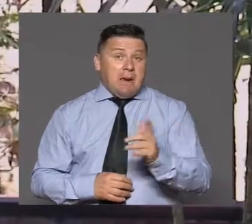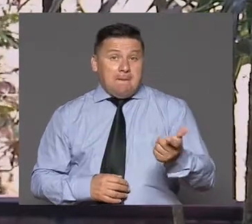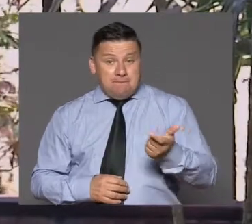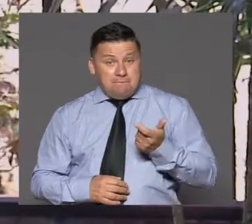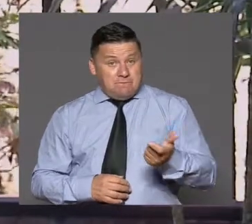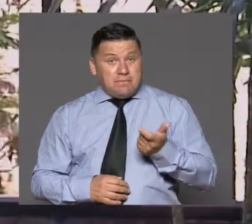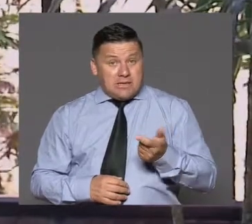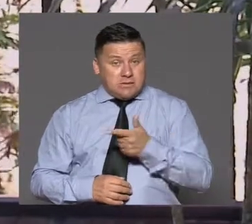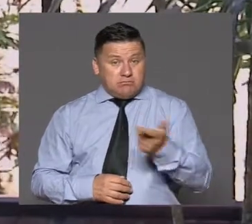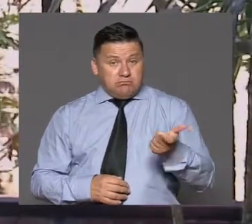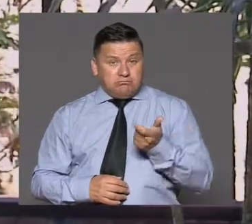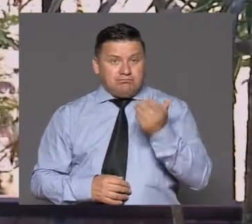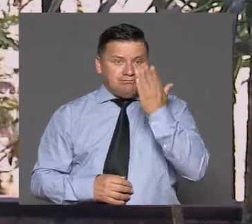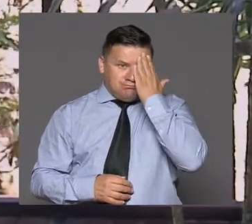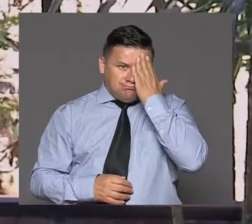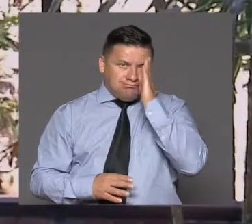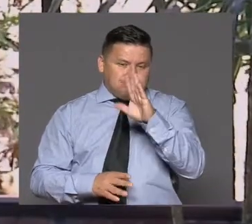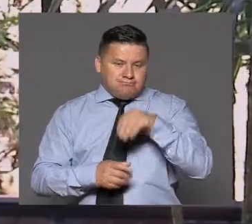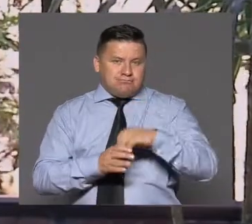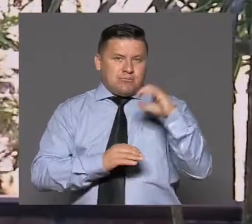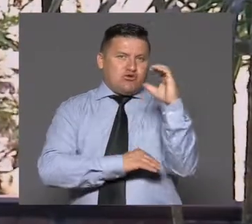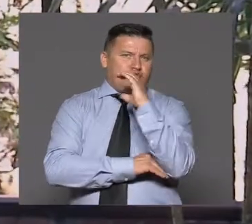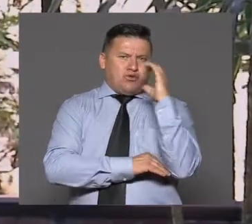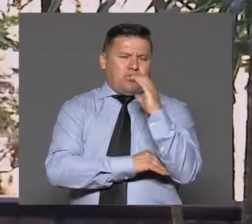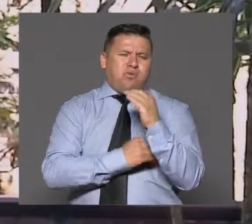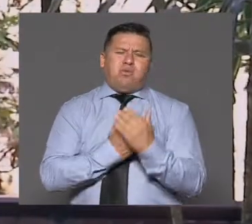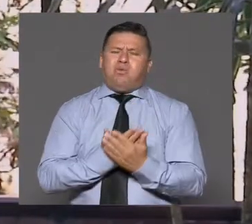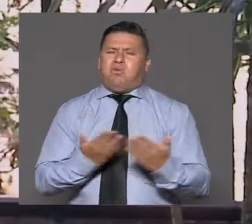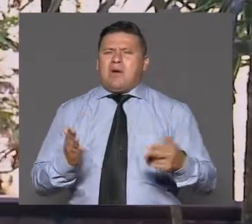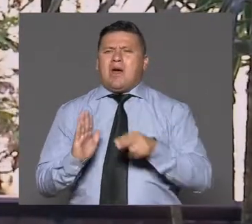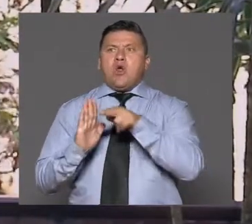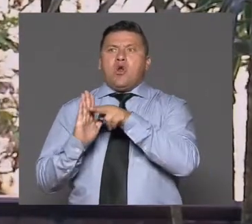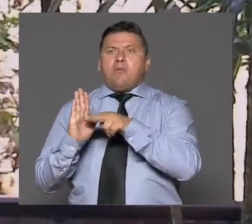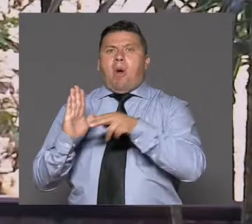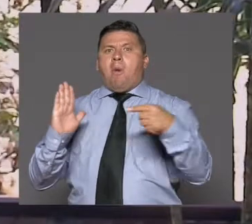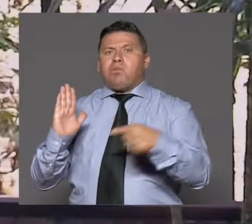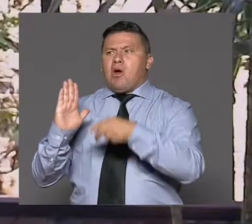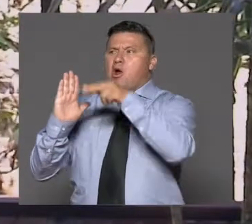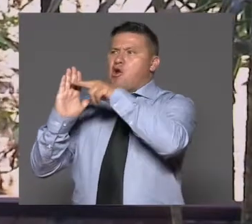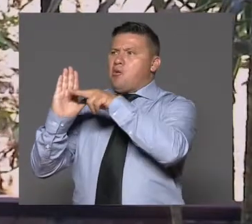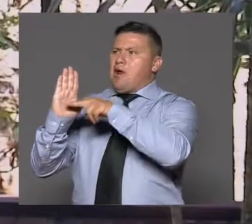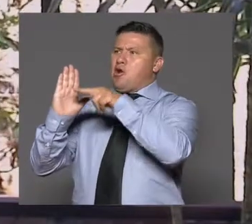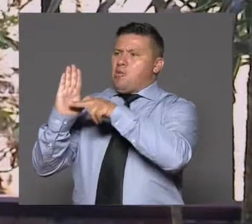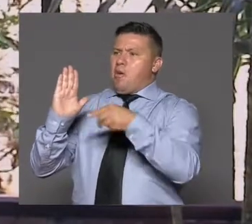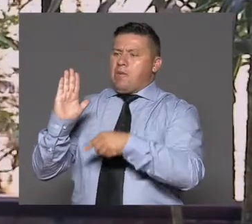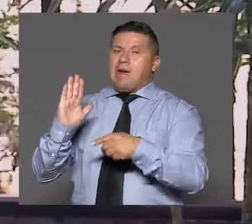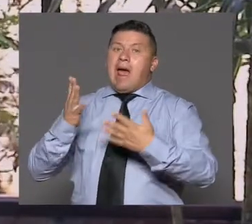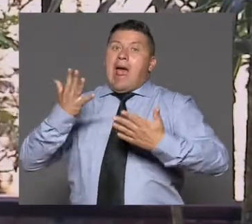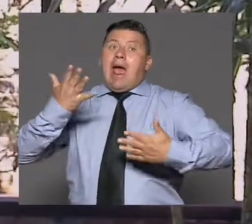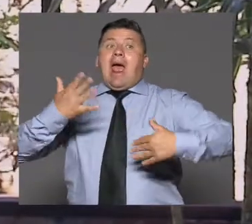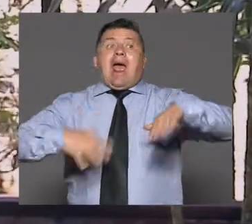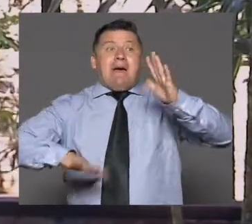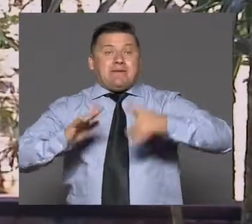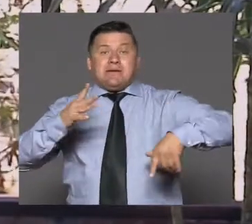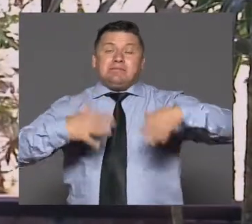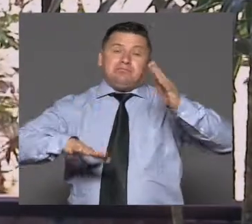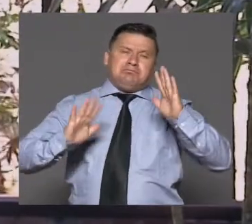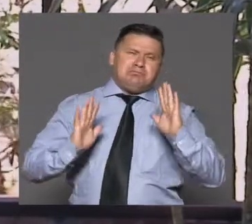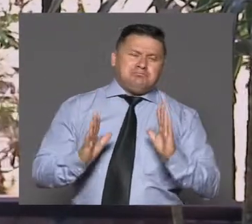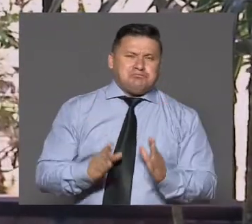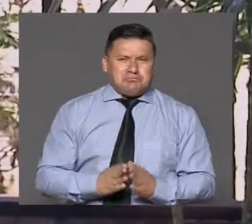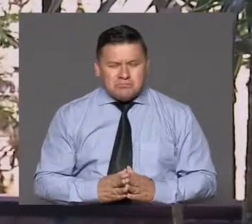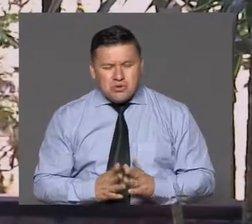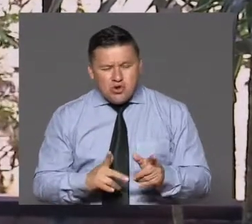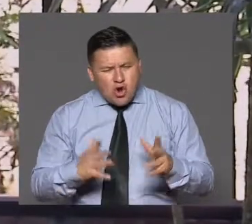pensional, como bien sabemos en Colombia, pues hay muchísima normativa que a veces hace que como que